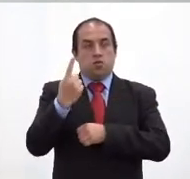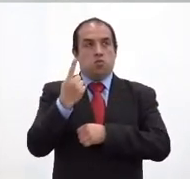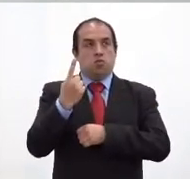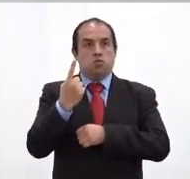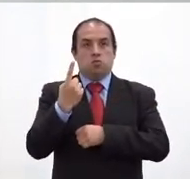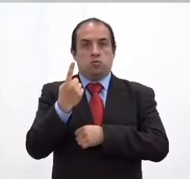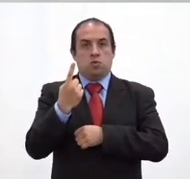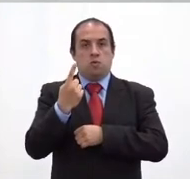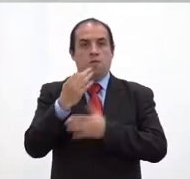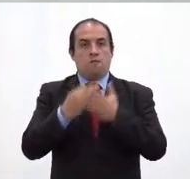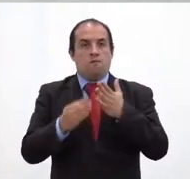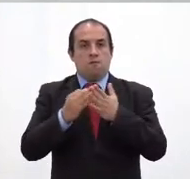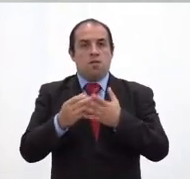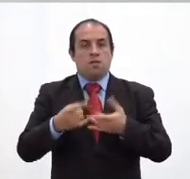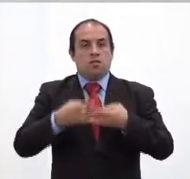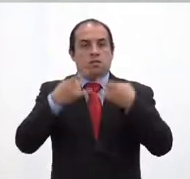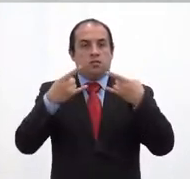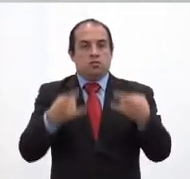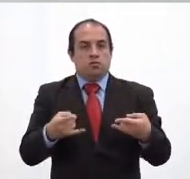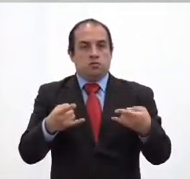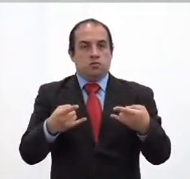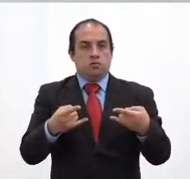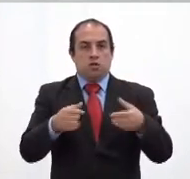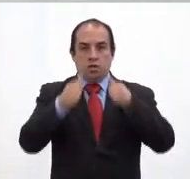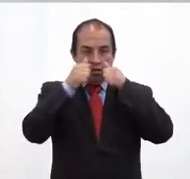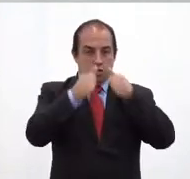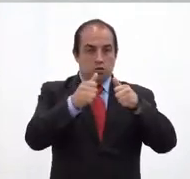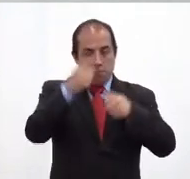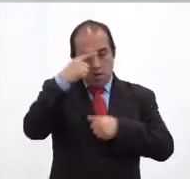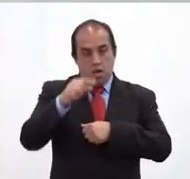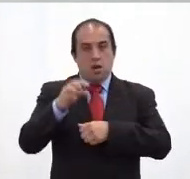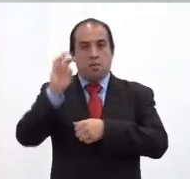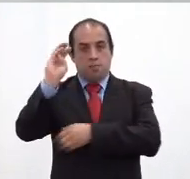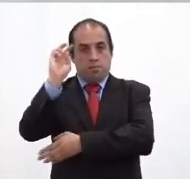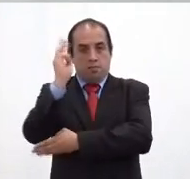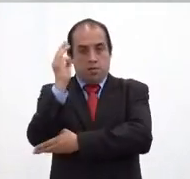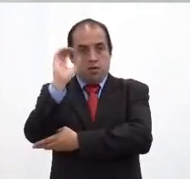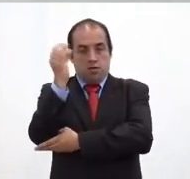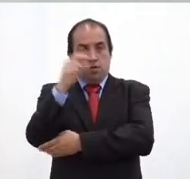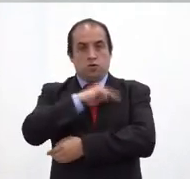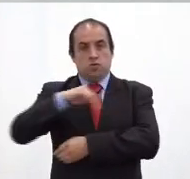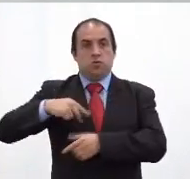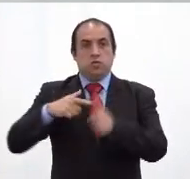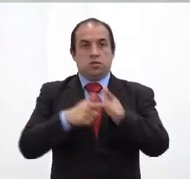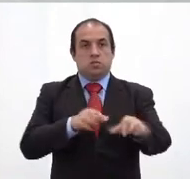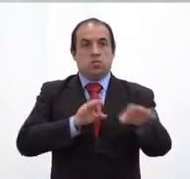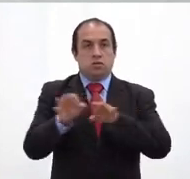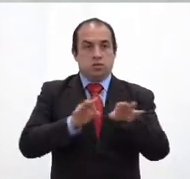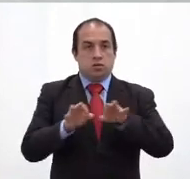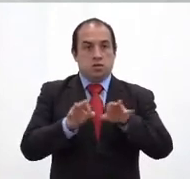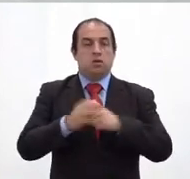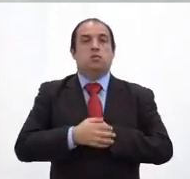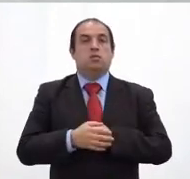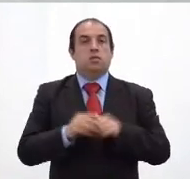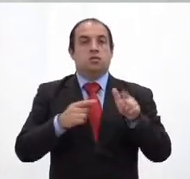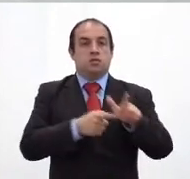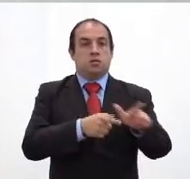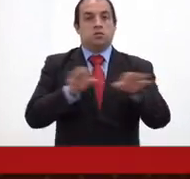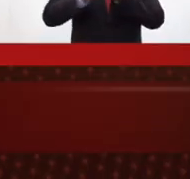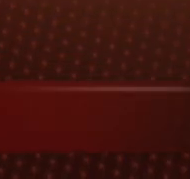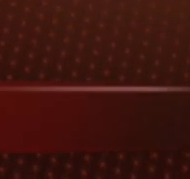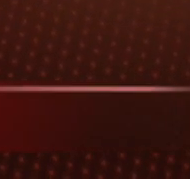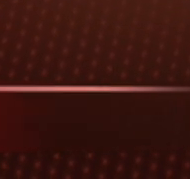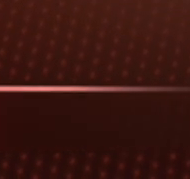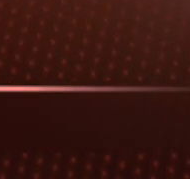histórica para La Magdalena Contreras. Nosotros seguimos trabajando en ese sentido, seguimos trabajando con el